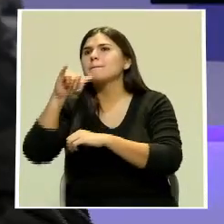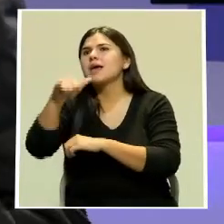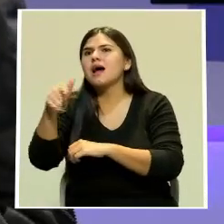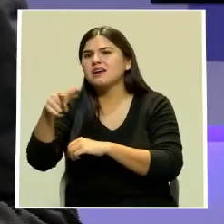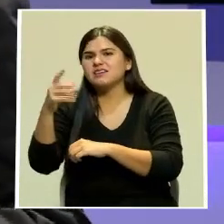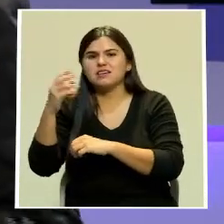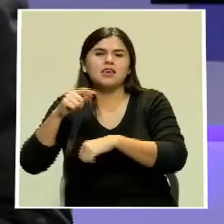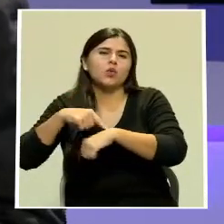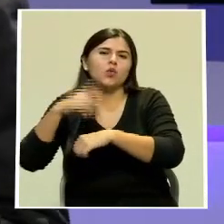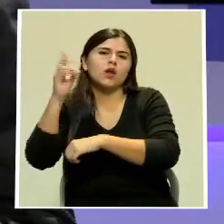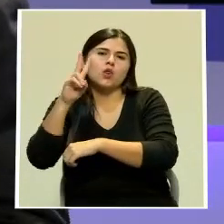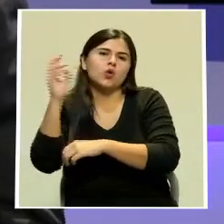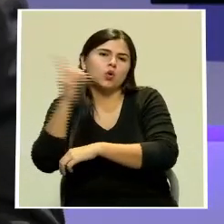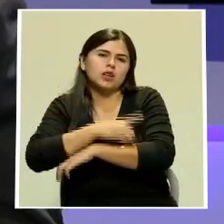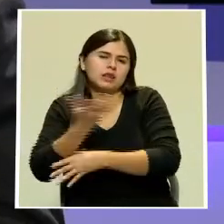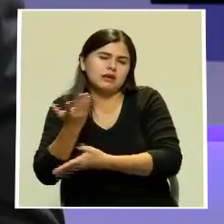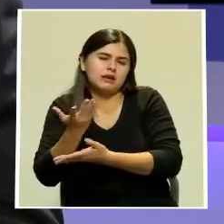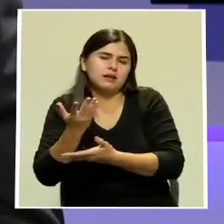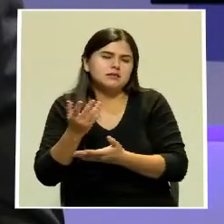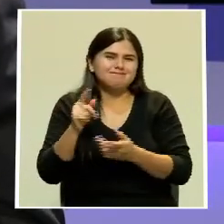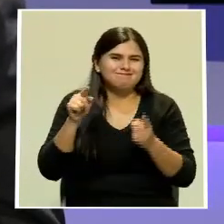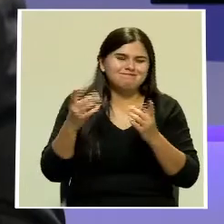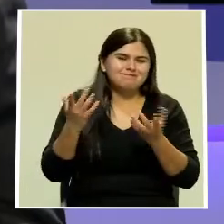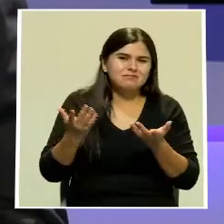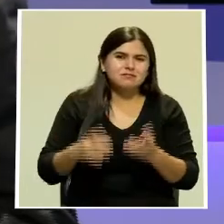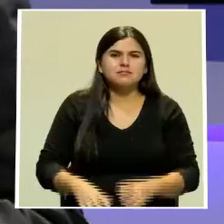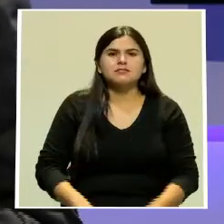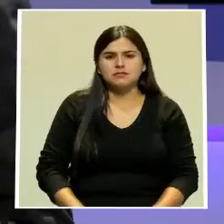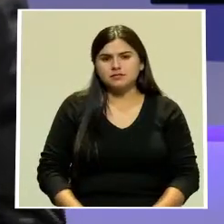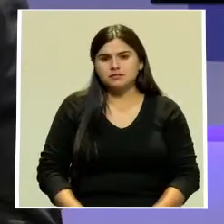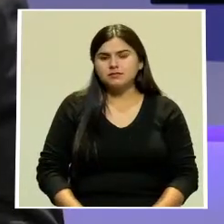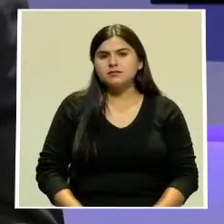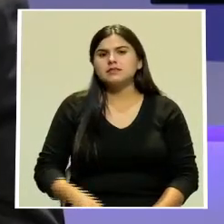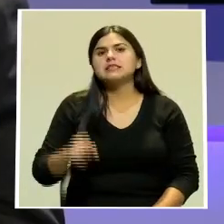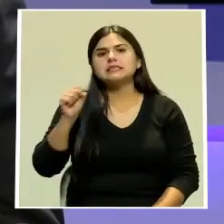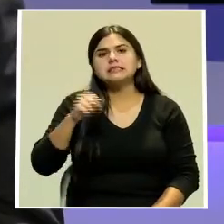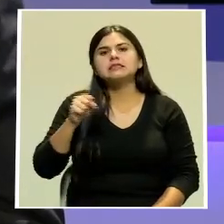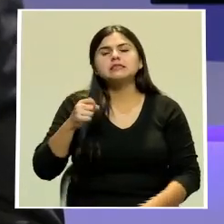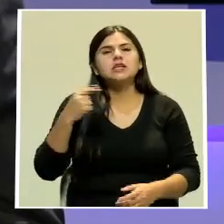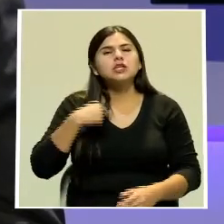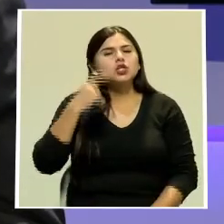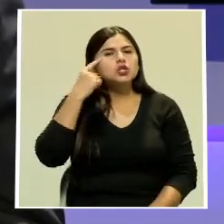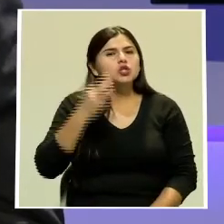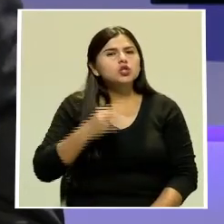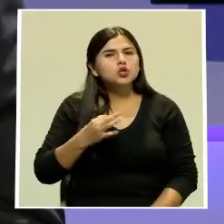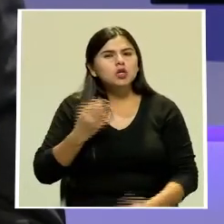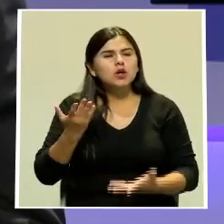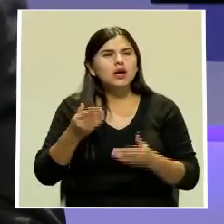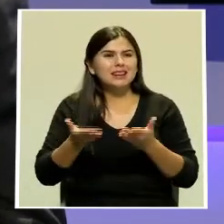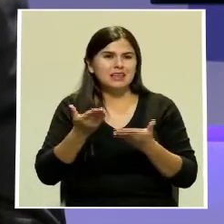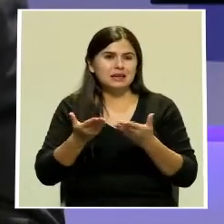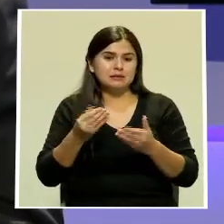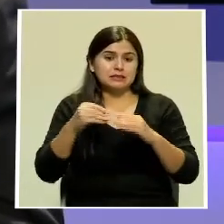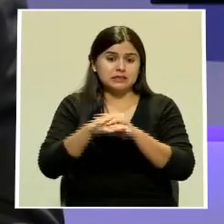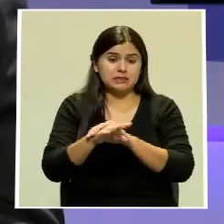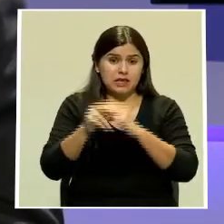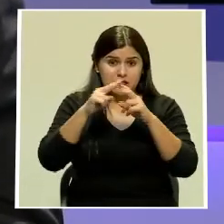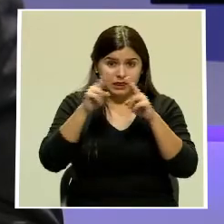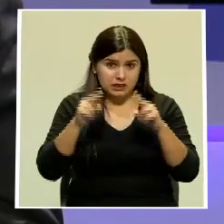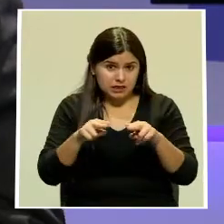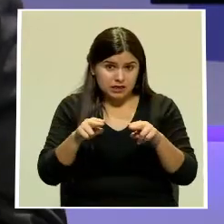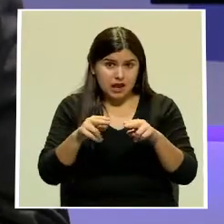Yo creo que el depósito libre, por lo menos su vigencia se amplía si se le incluyen elementos digitales. Hay una ley que nosotros